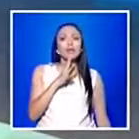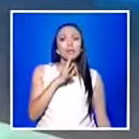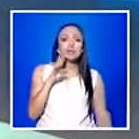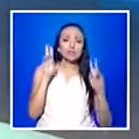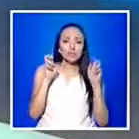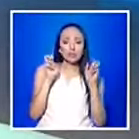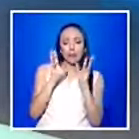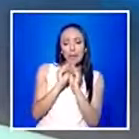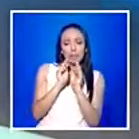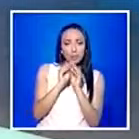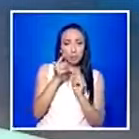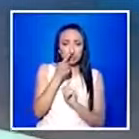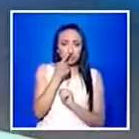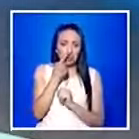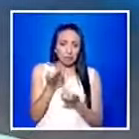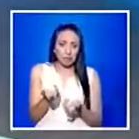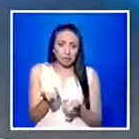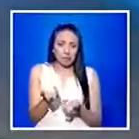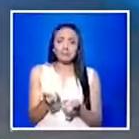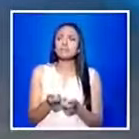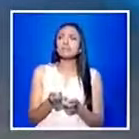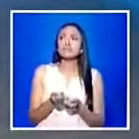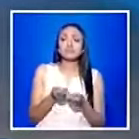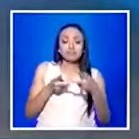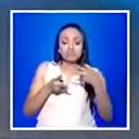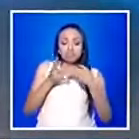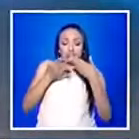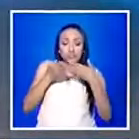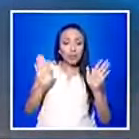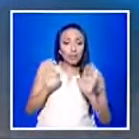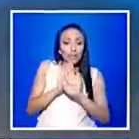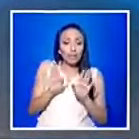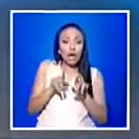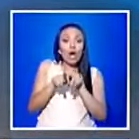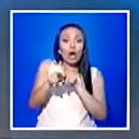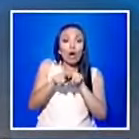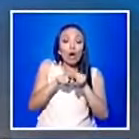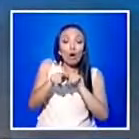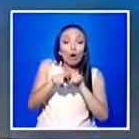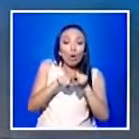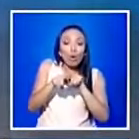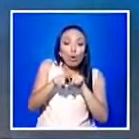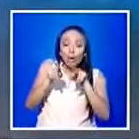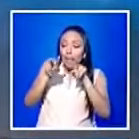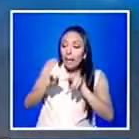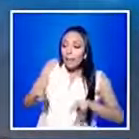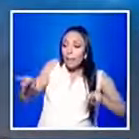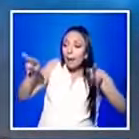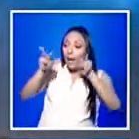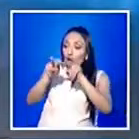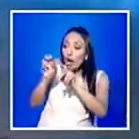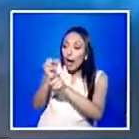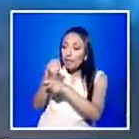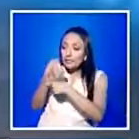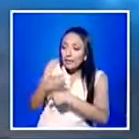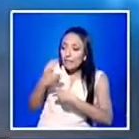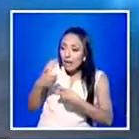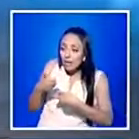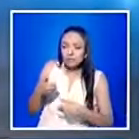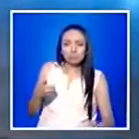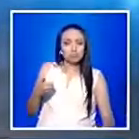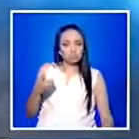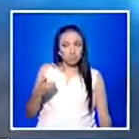importantes, lúdicas, en este caso, les contamos que se inauguró la tercera edición del concurso El Valor de Hacerlo Bien, protagonizado